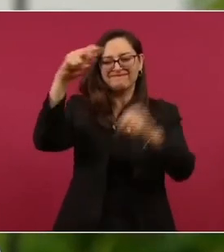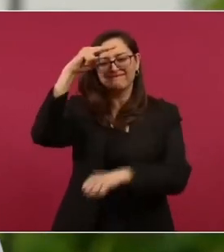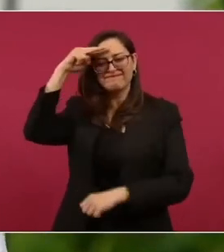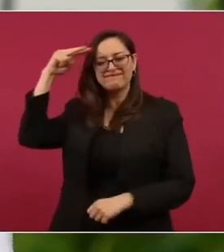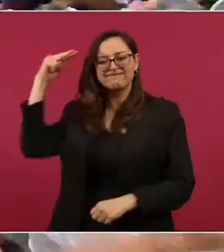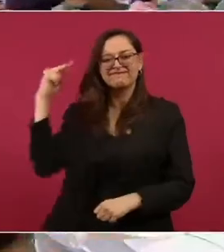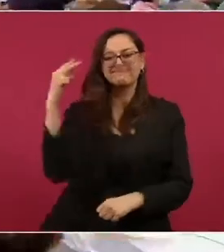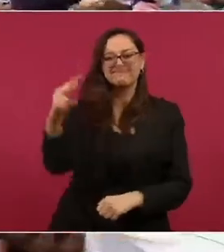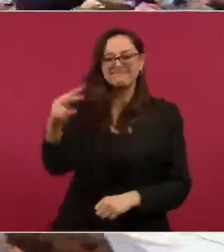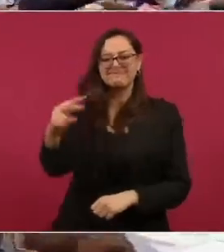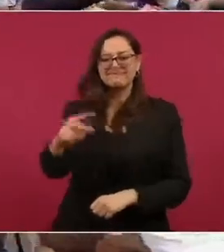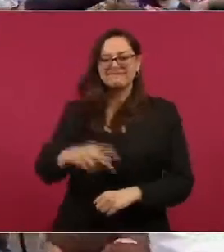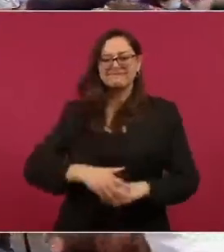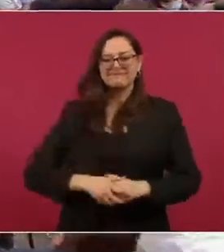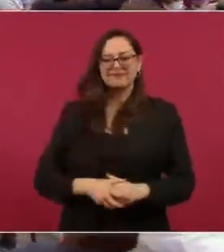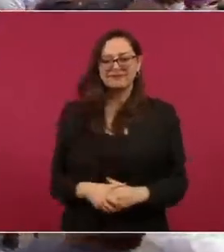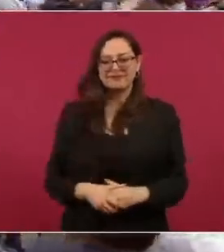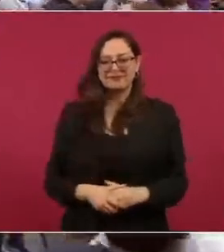México!